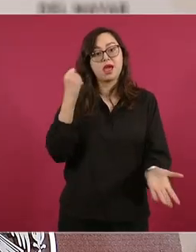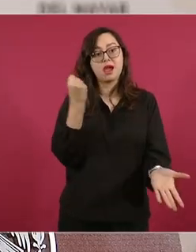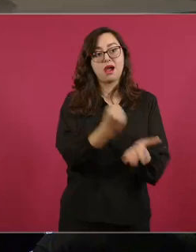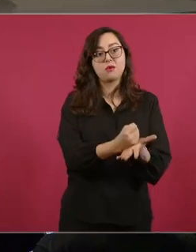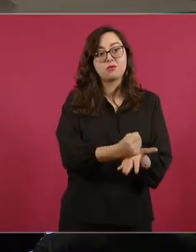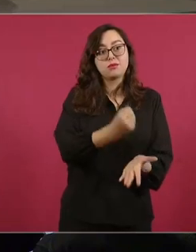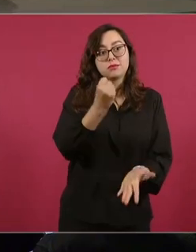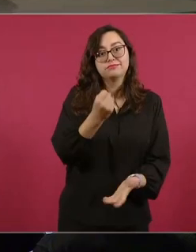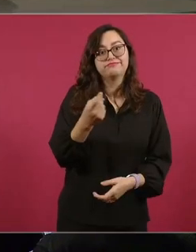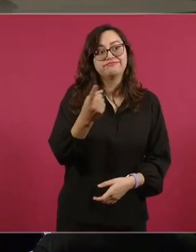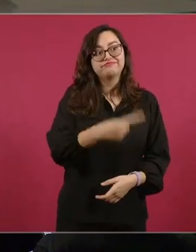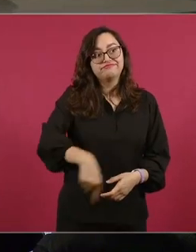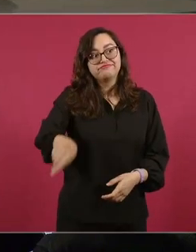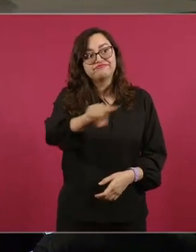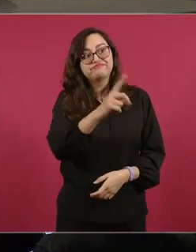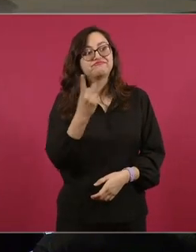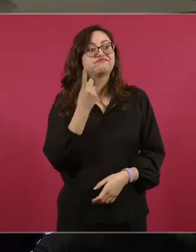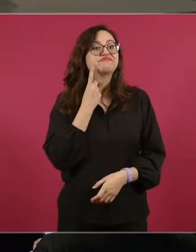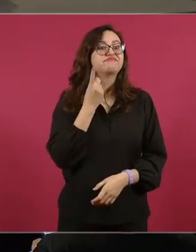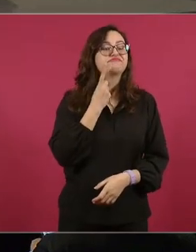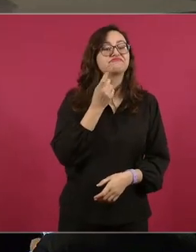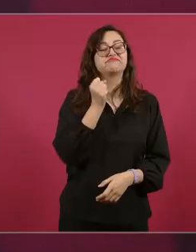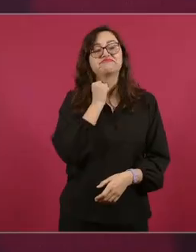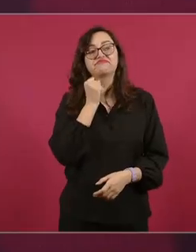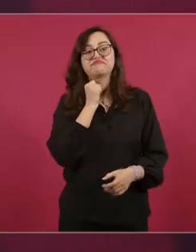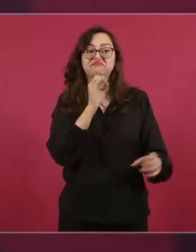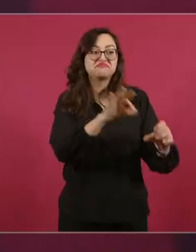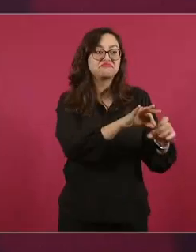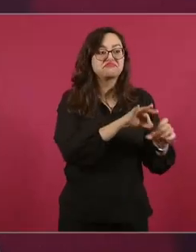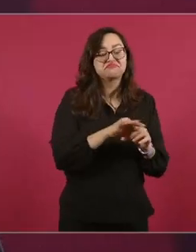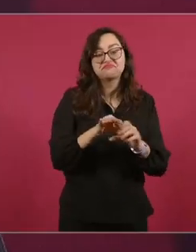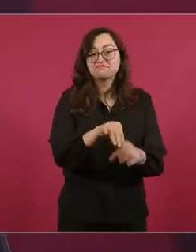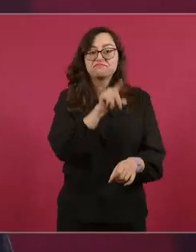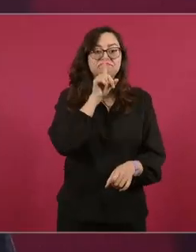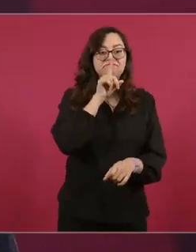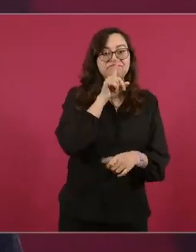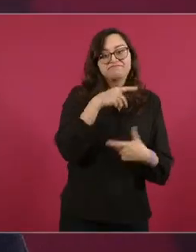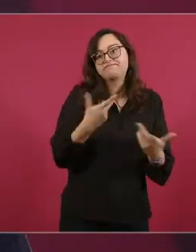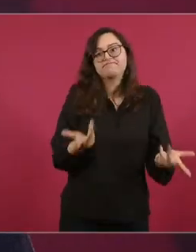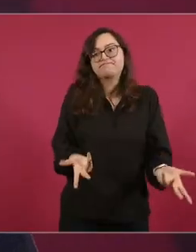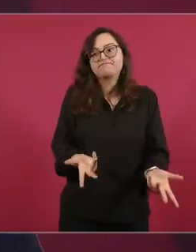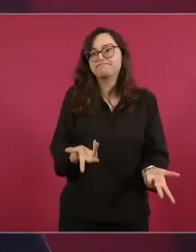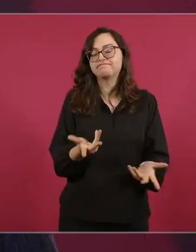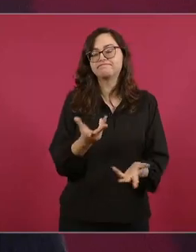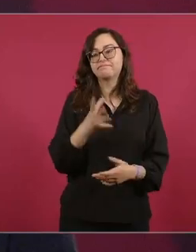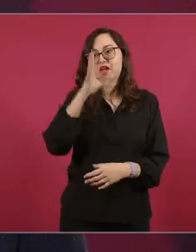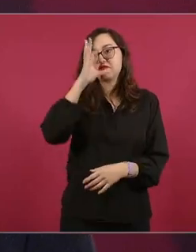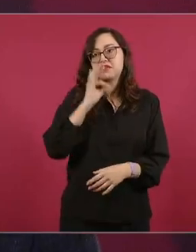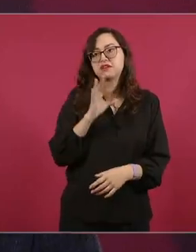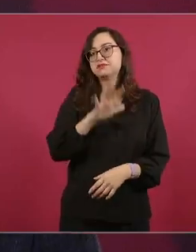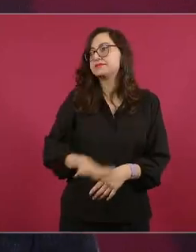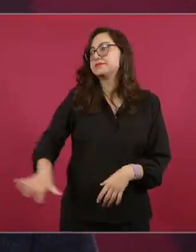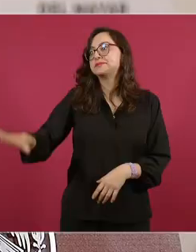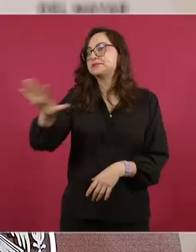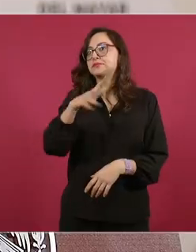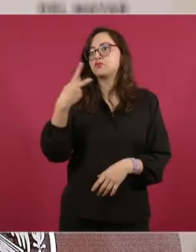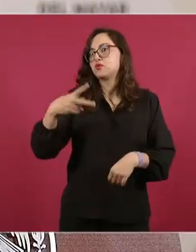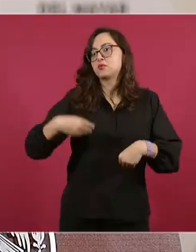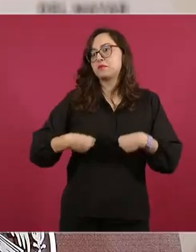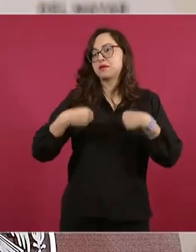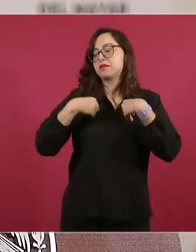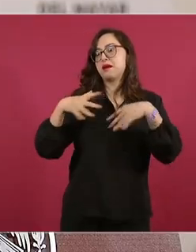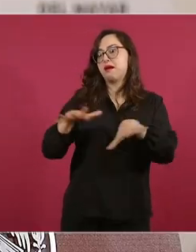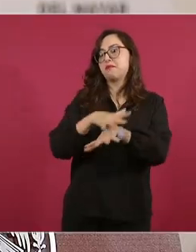a todas y todos los legisladores para acompañar estas reformas que cambiarán la vida de millones de mexicanas y